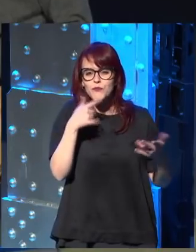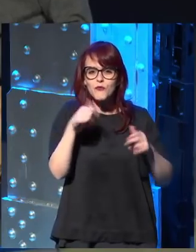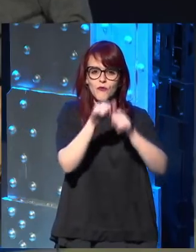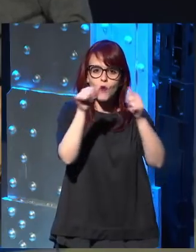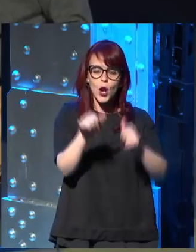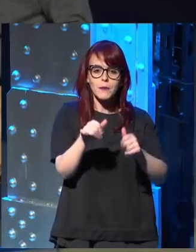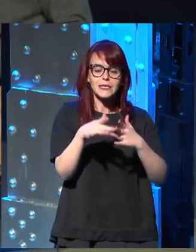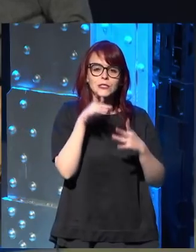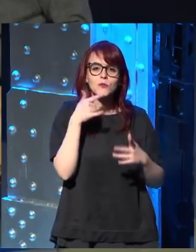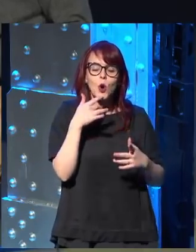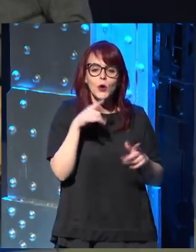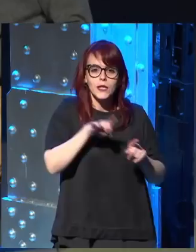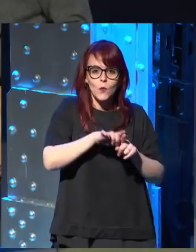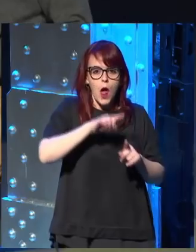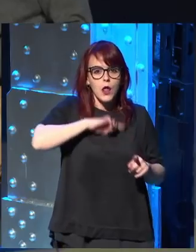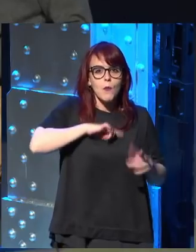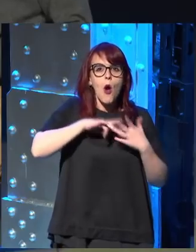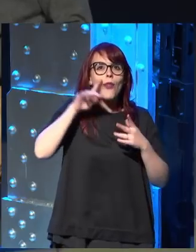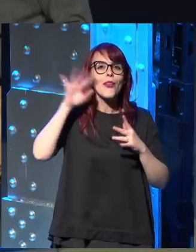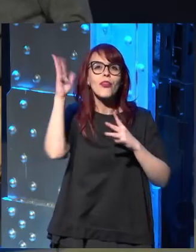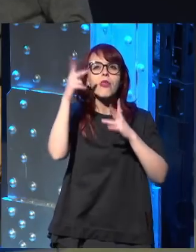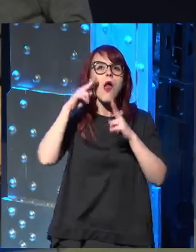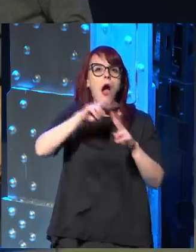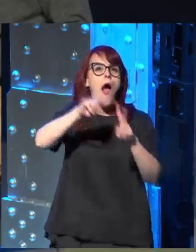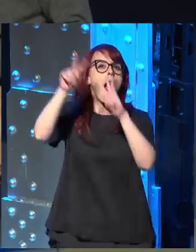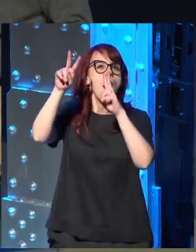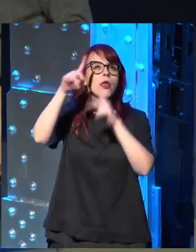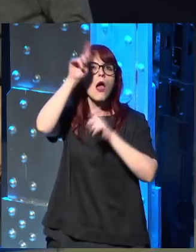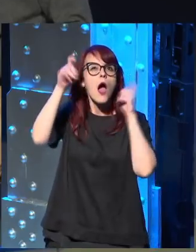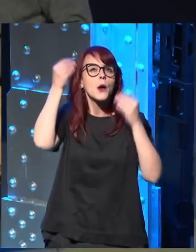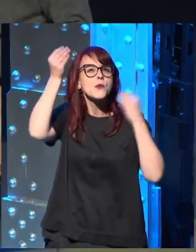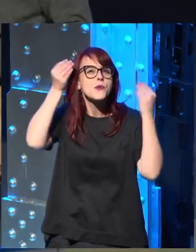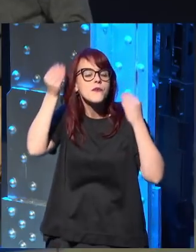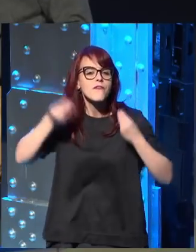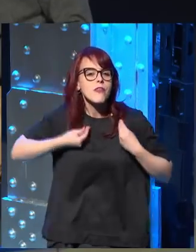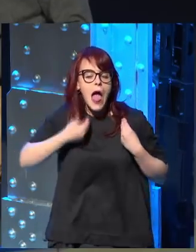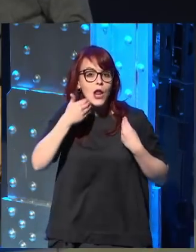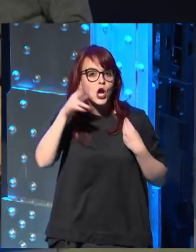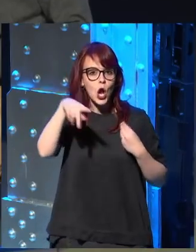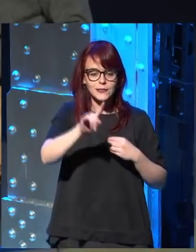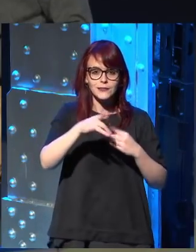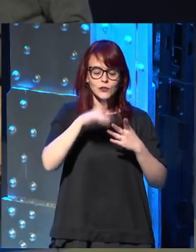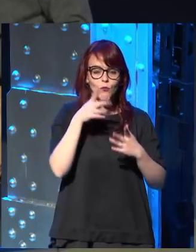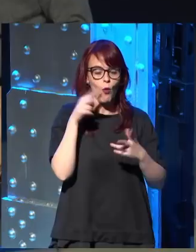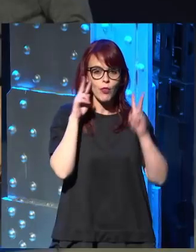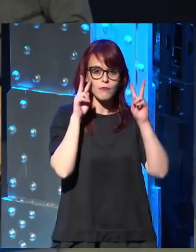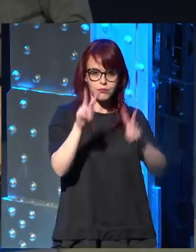es una mirada existencial, no mira al cielo y de repente se hace preguntas sobre la vida. Es una mirada muy